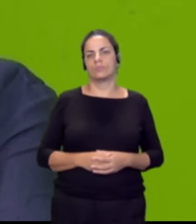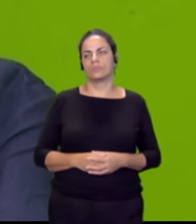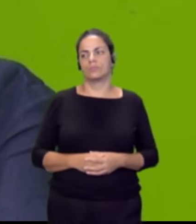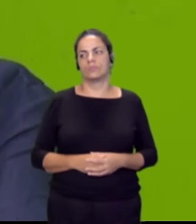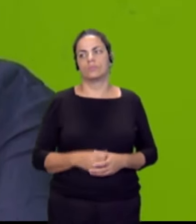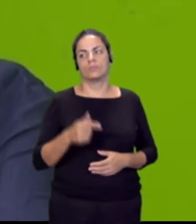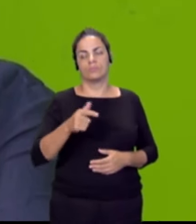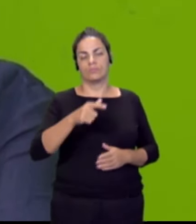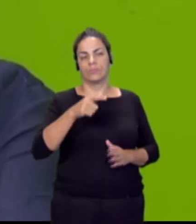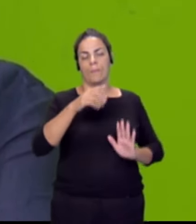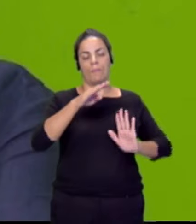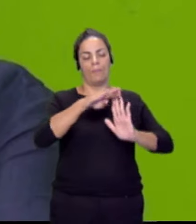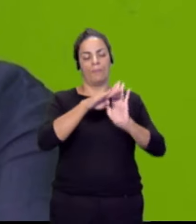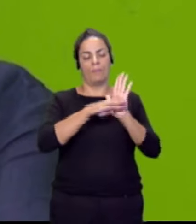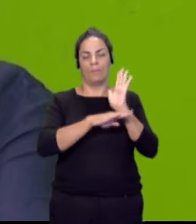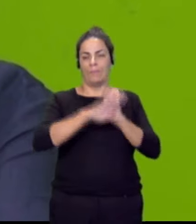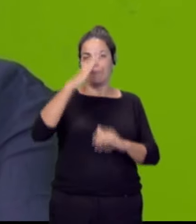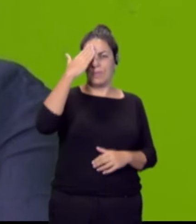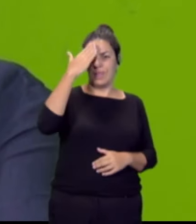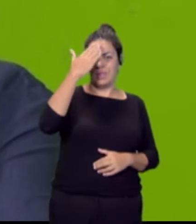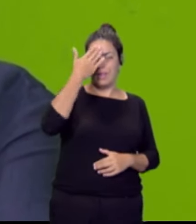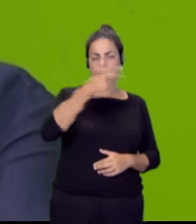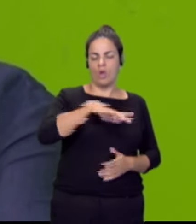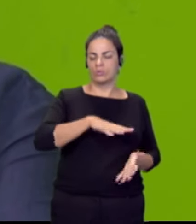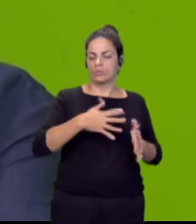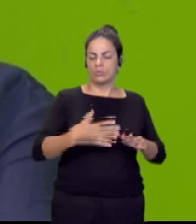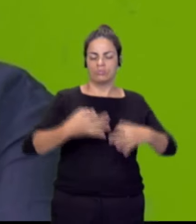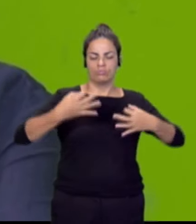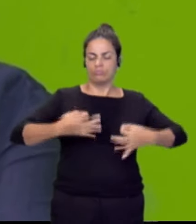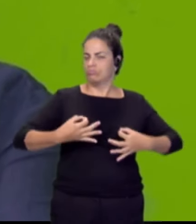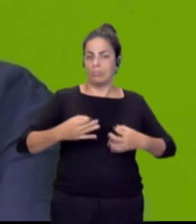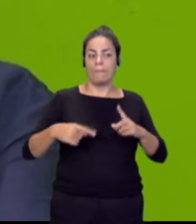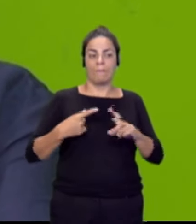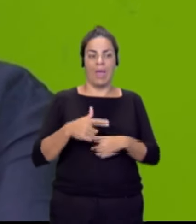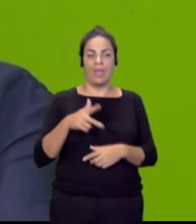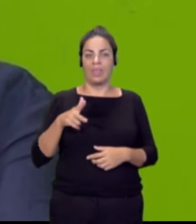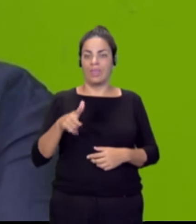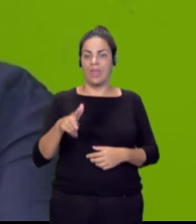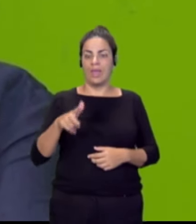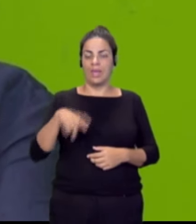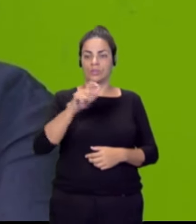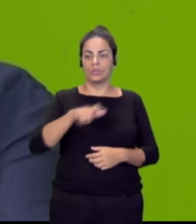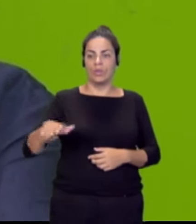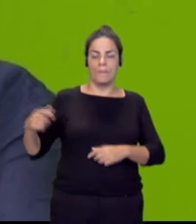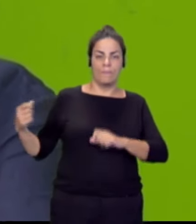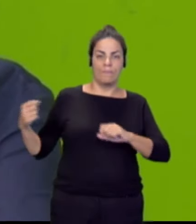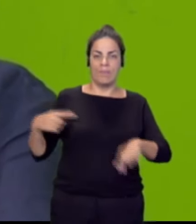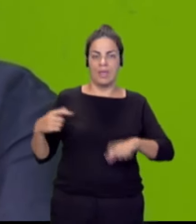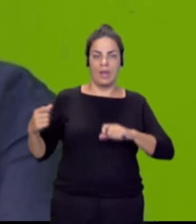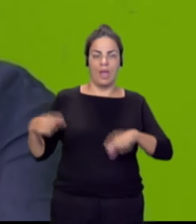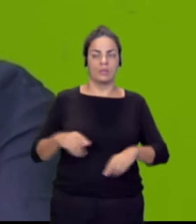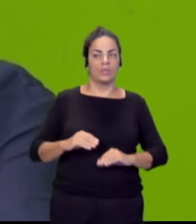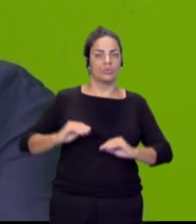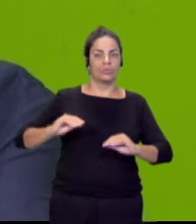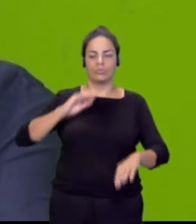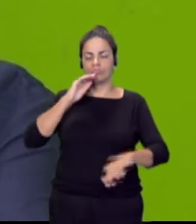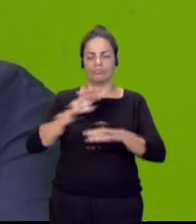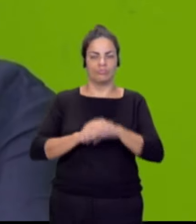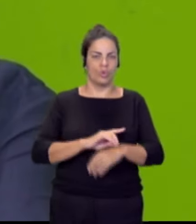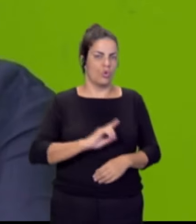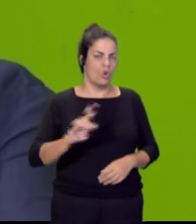los principios y no están garantizando de alguna forma los derechos de los migrantes que van allí, ni siquiera su